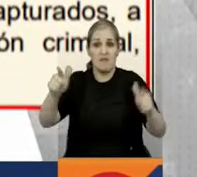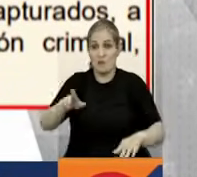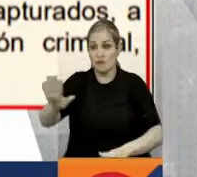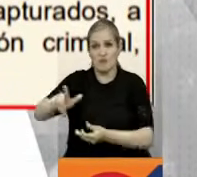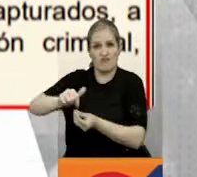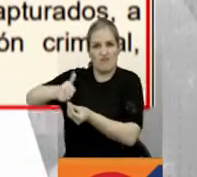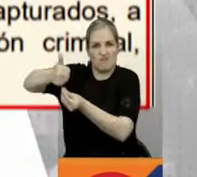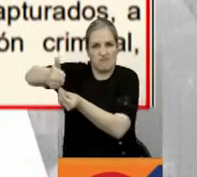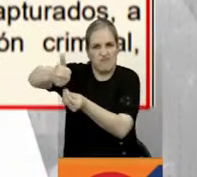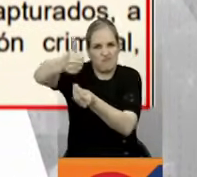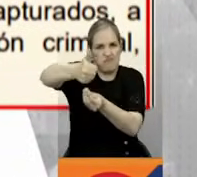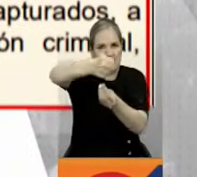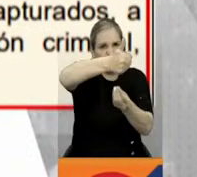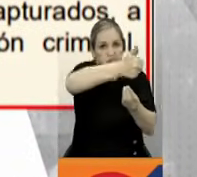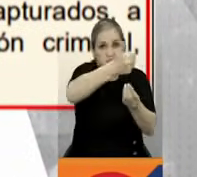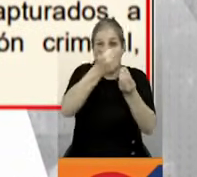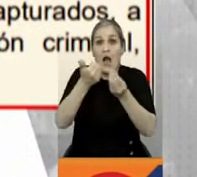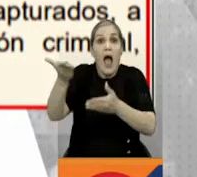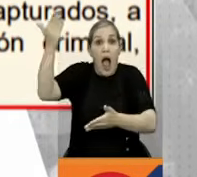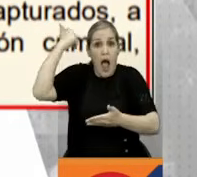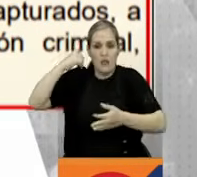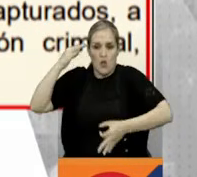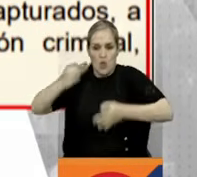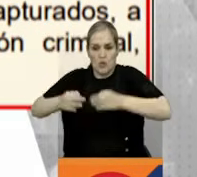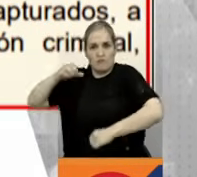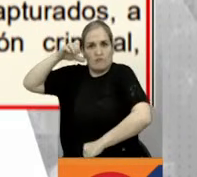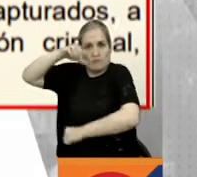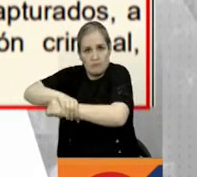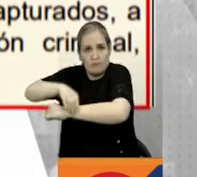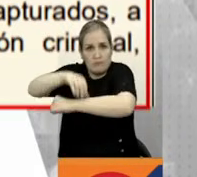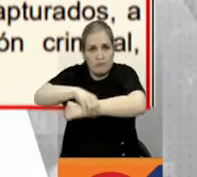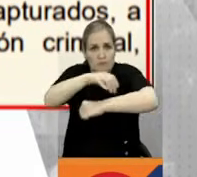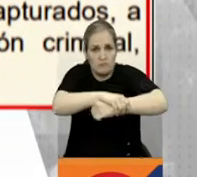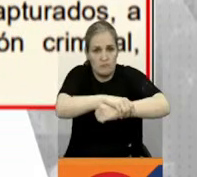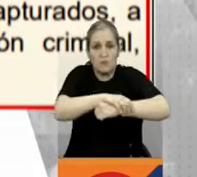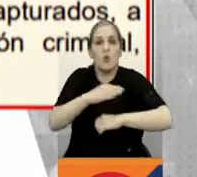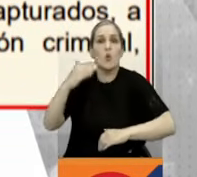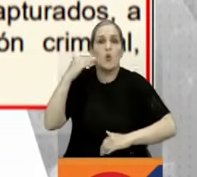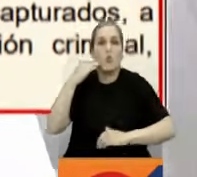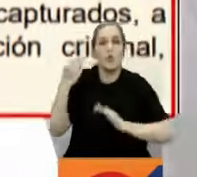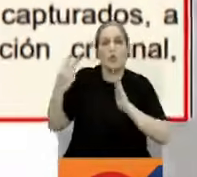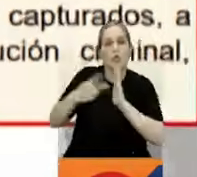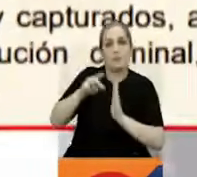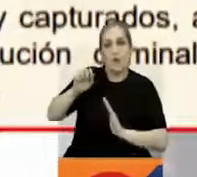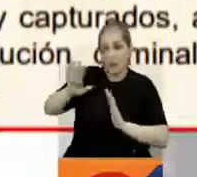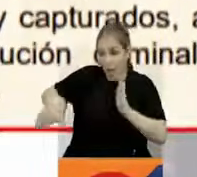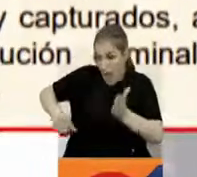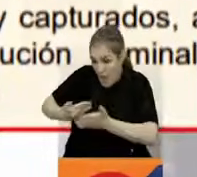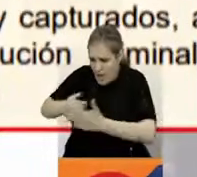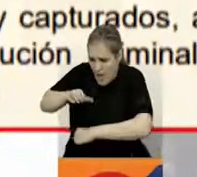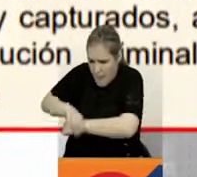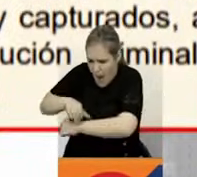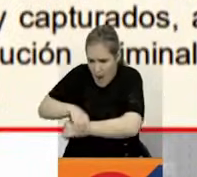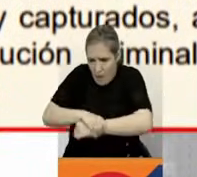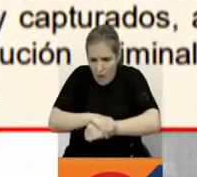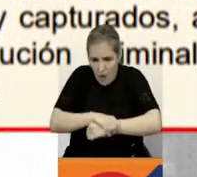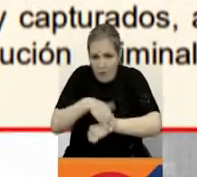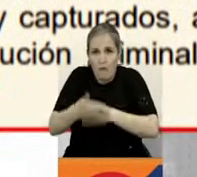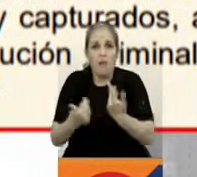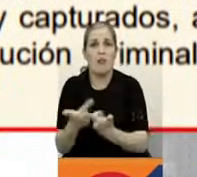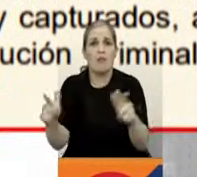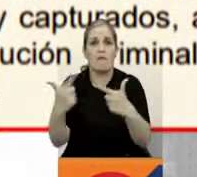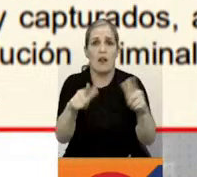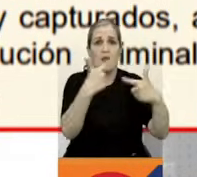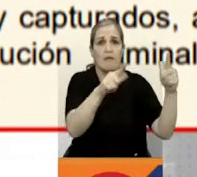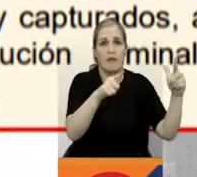primera línea que han sido judicializados y capturados a partir del año 2011, lo cual se constituye en un